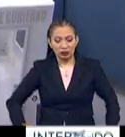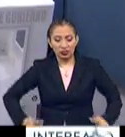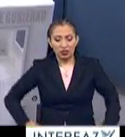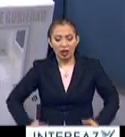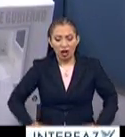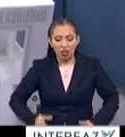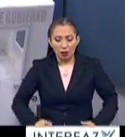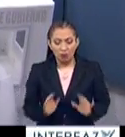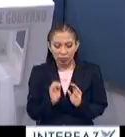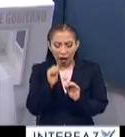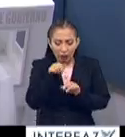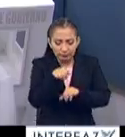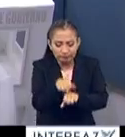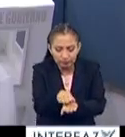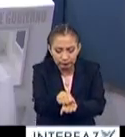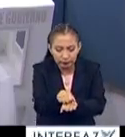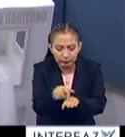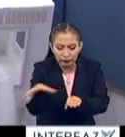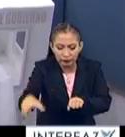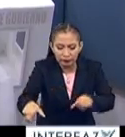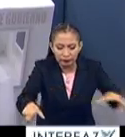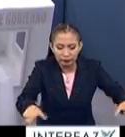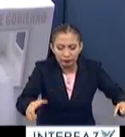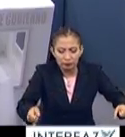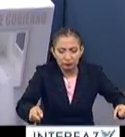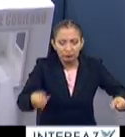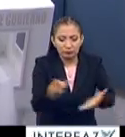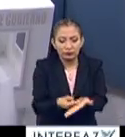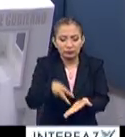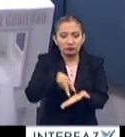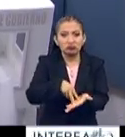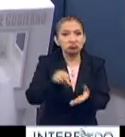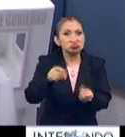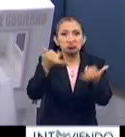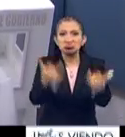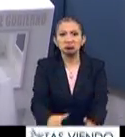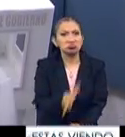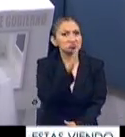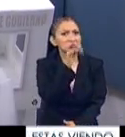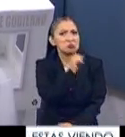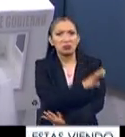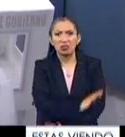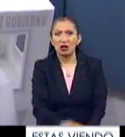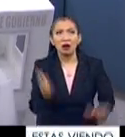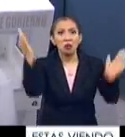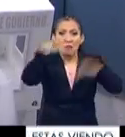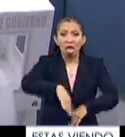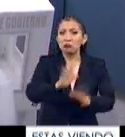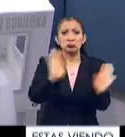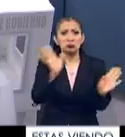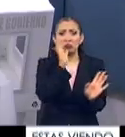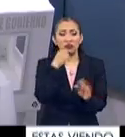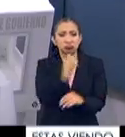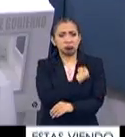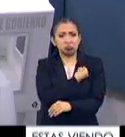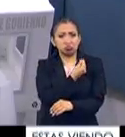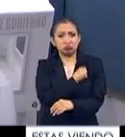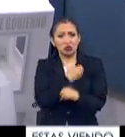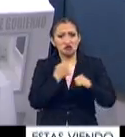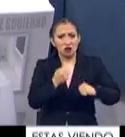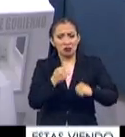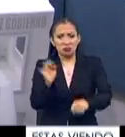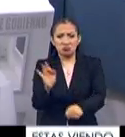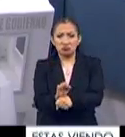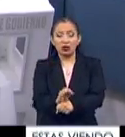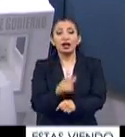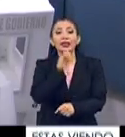ruedas, pueda inclinarse y sostenerse en ese mismo cancel sin que sufra algún riesgo de colapsar el cancel. Por dentro del cancel